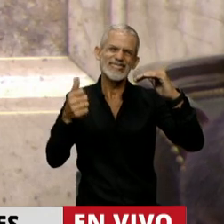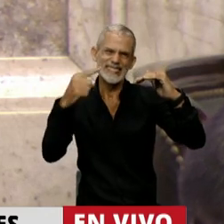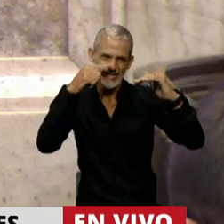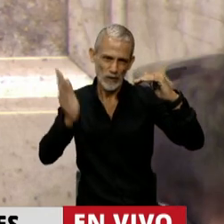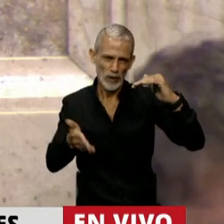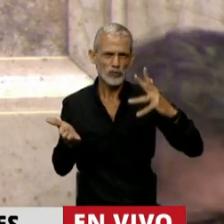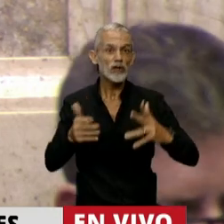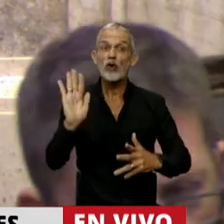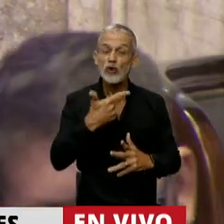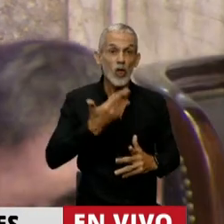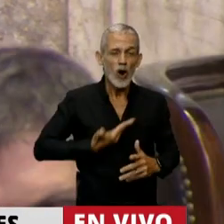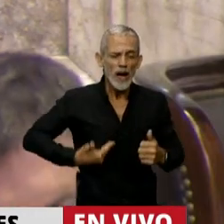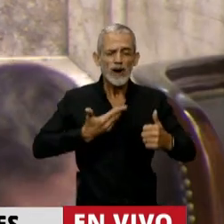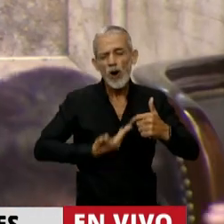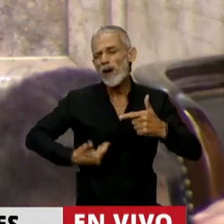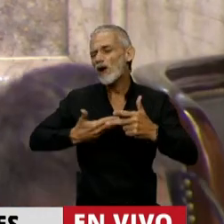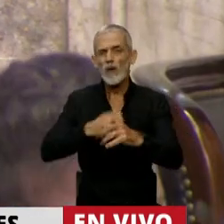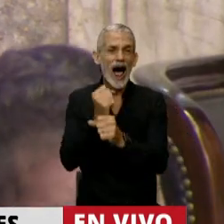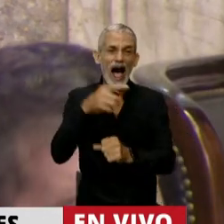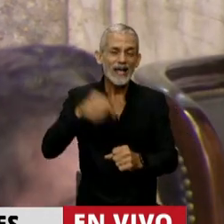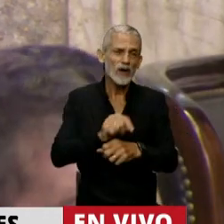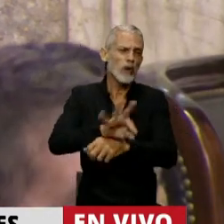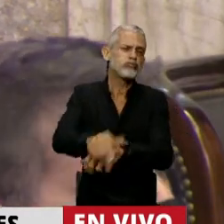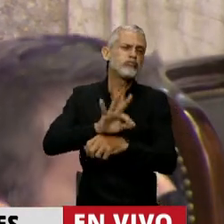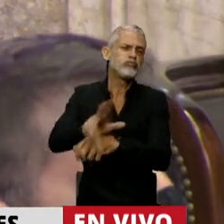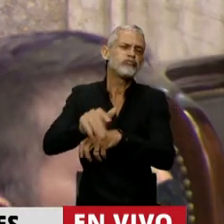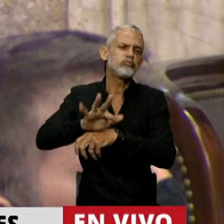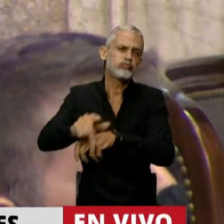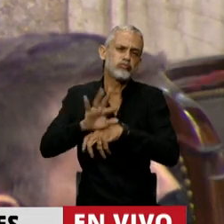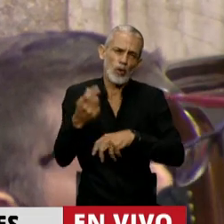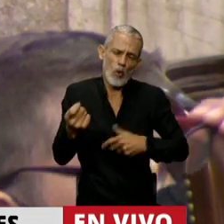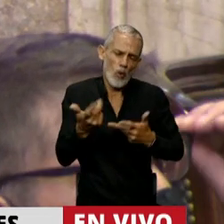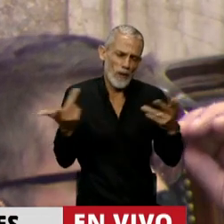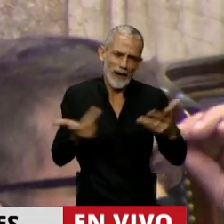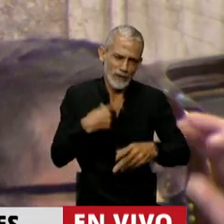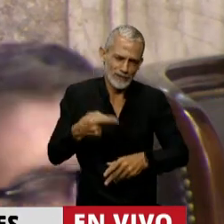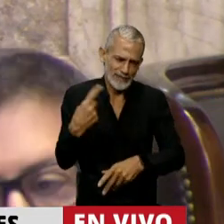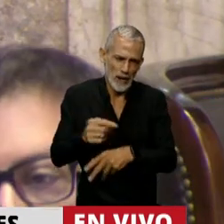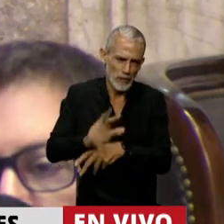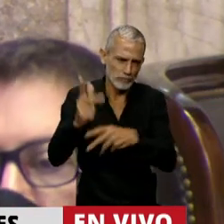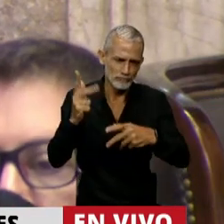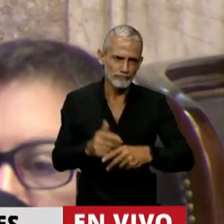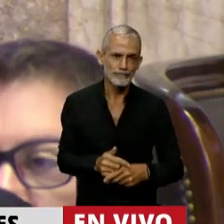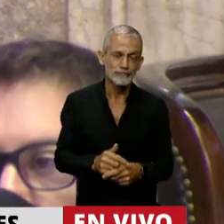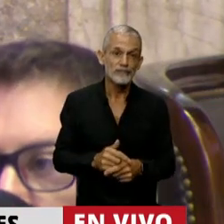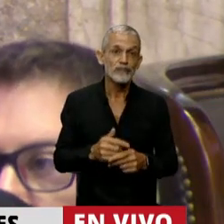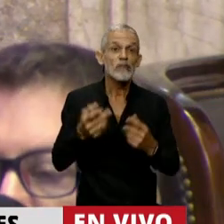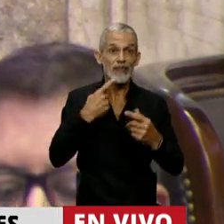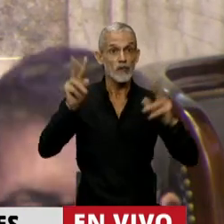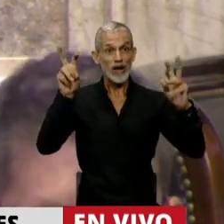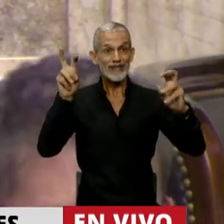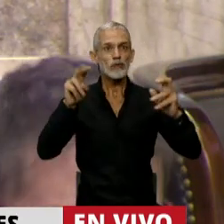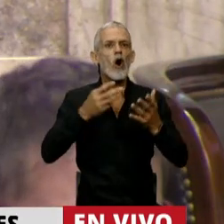67%. Todos los gobiernos hasta ahora le han metido la mano al bolsillo de los jubilados. Y decimos nuevo robo de este